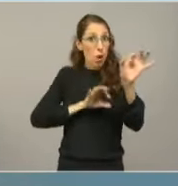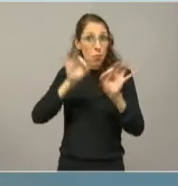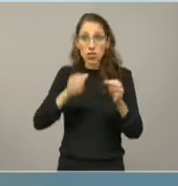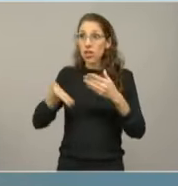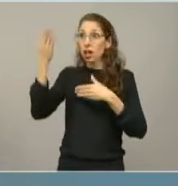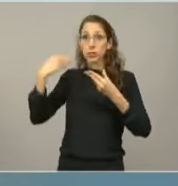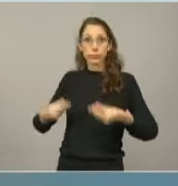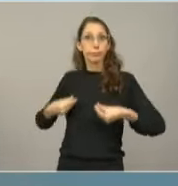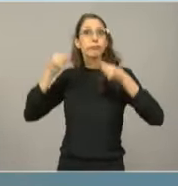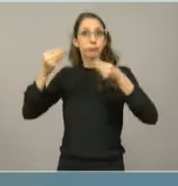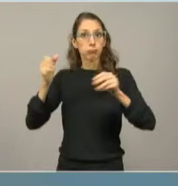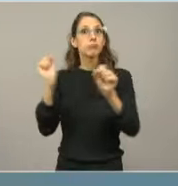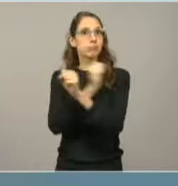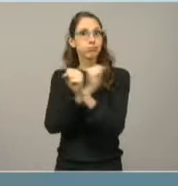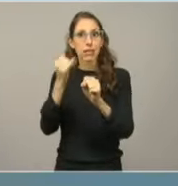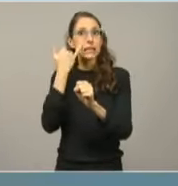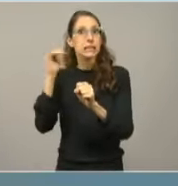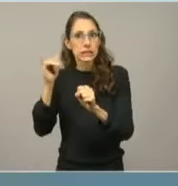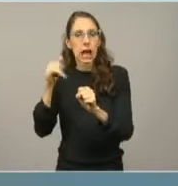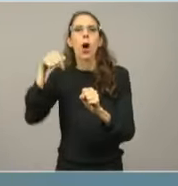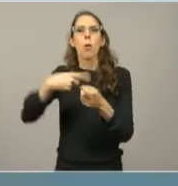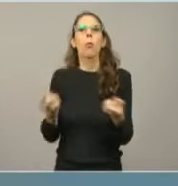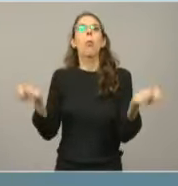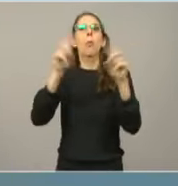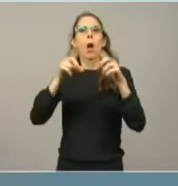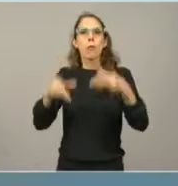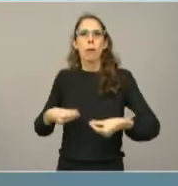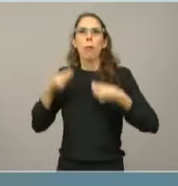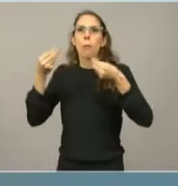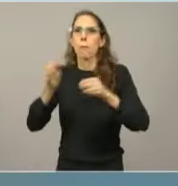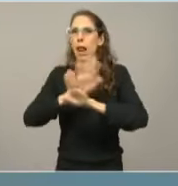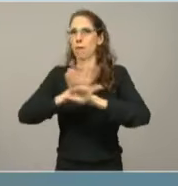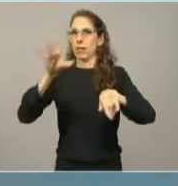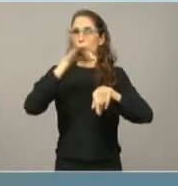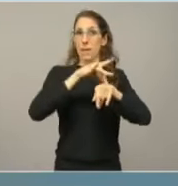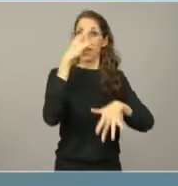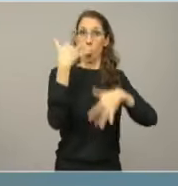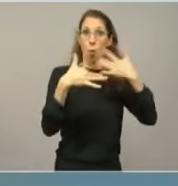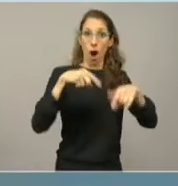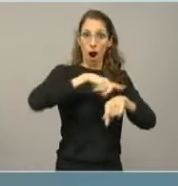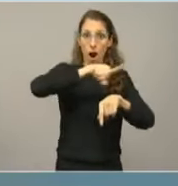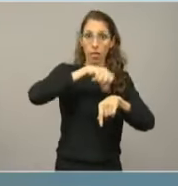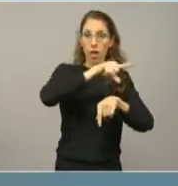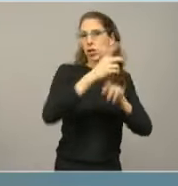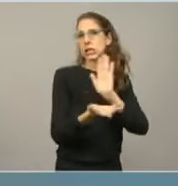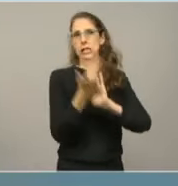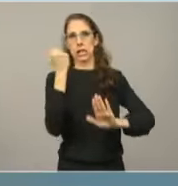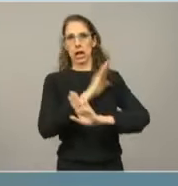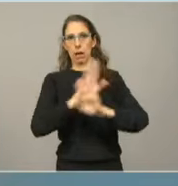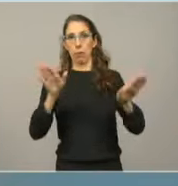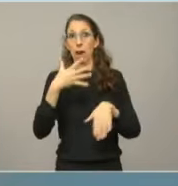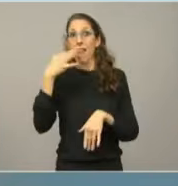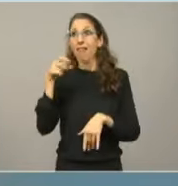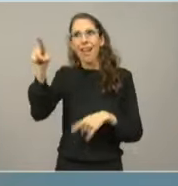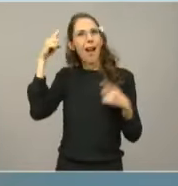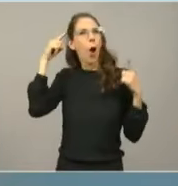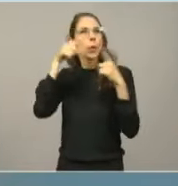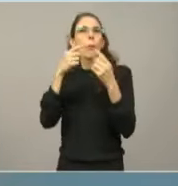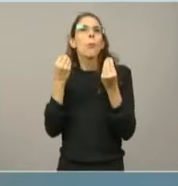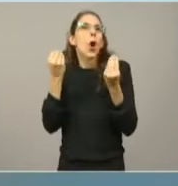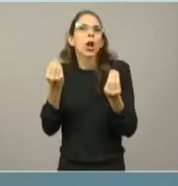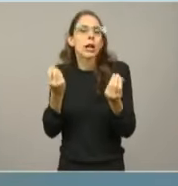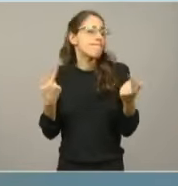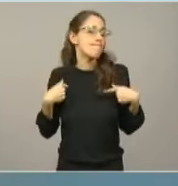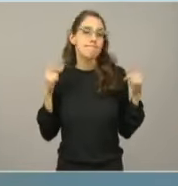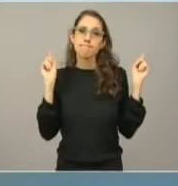había sido aprobado para volver a eximir a los trabajadores de la salud pero la verdad que no Se comprende Cuál es el sentido porque no es no tiene un sentido